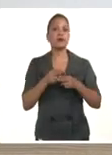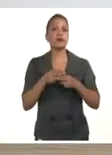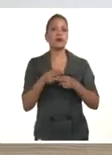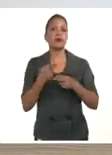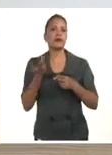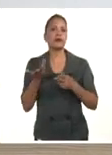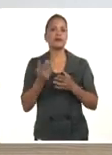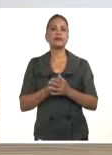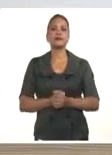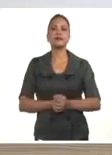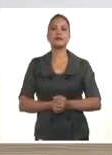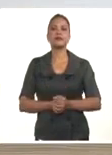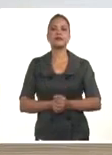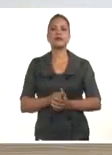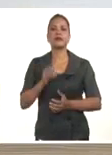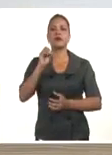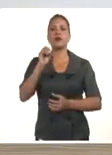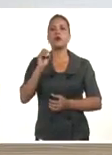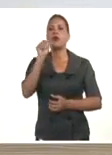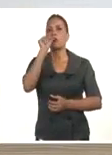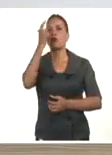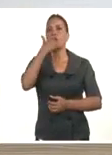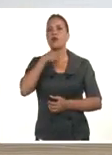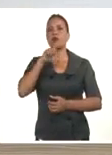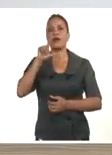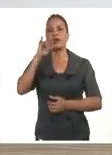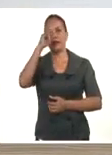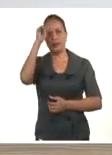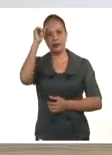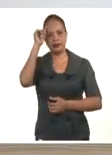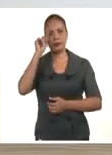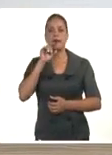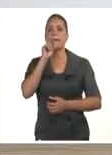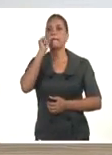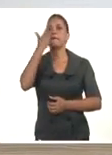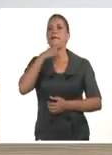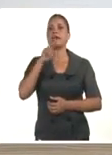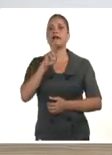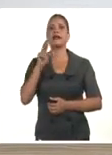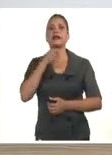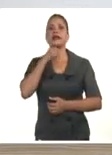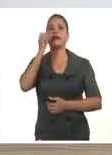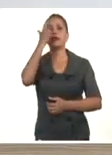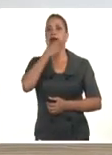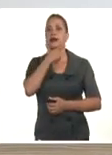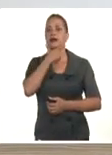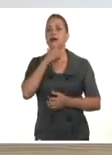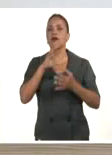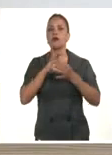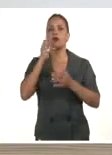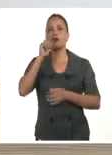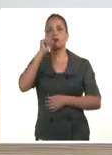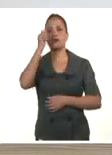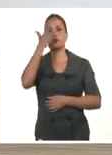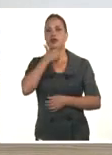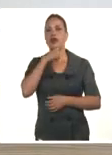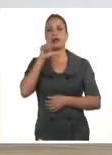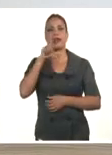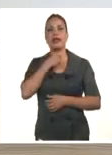es de nombre Odalis Barrera González, de 57 años, de La